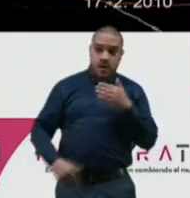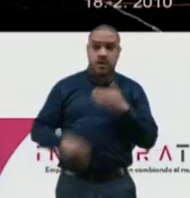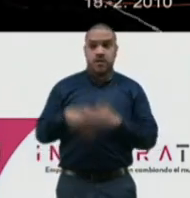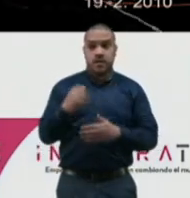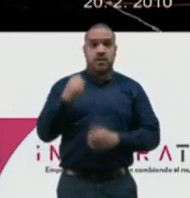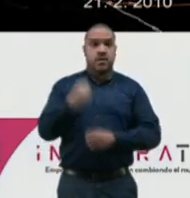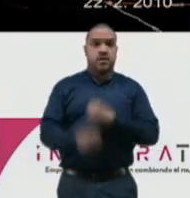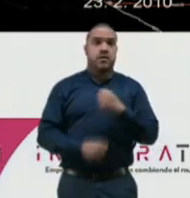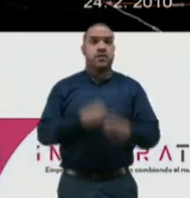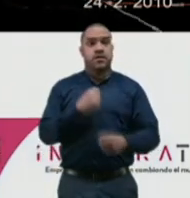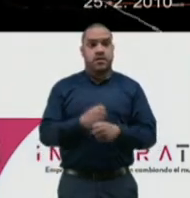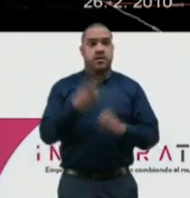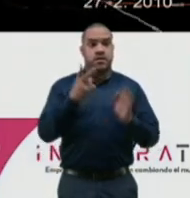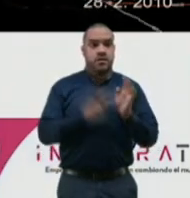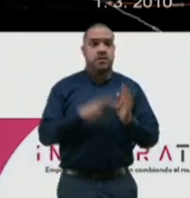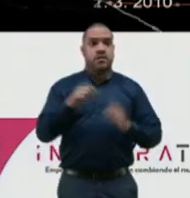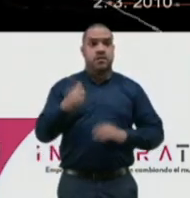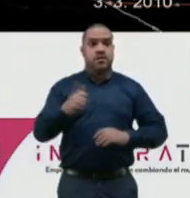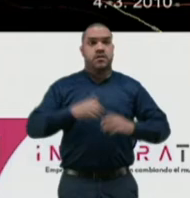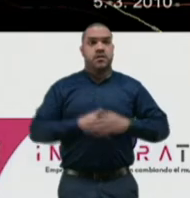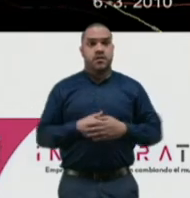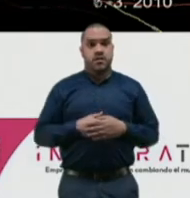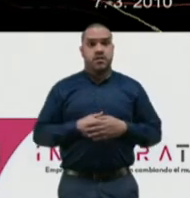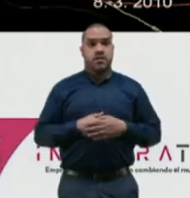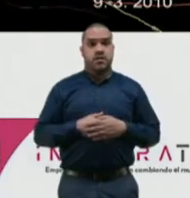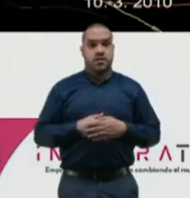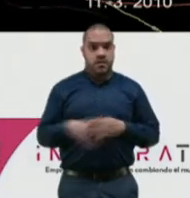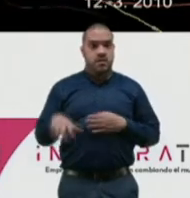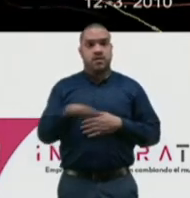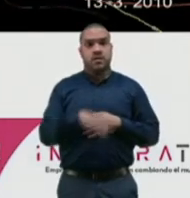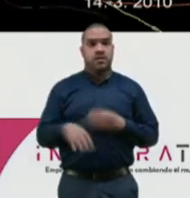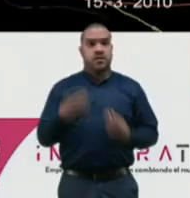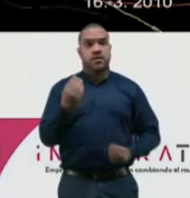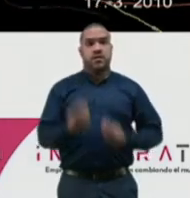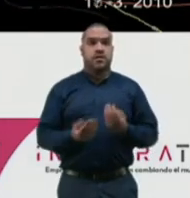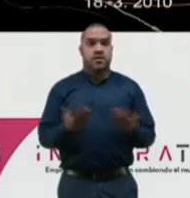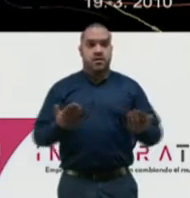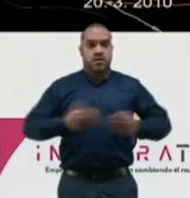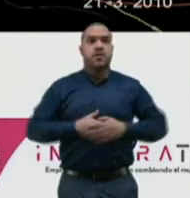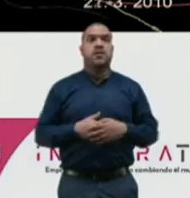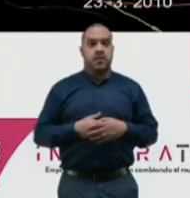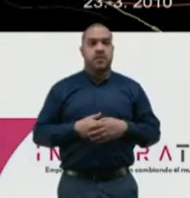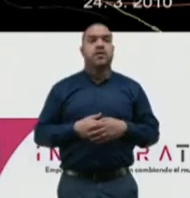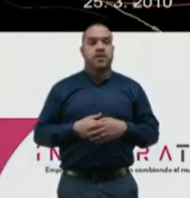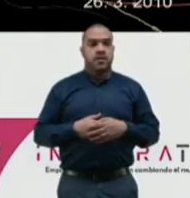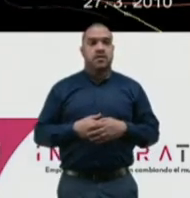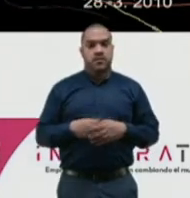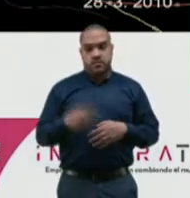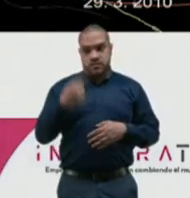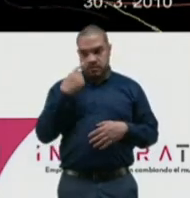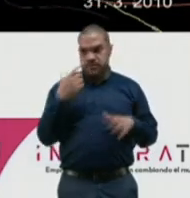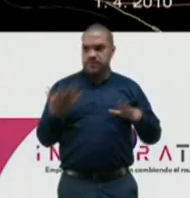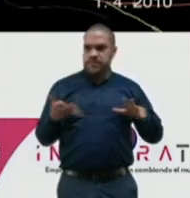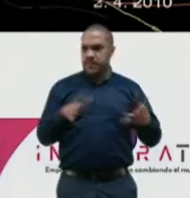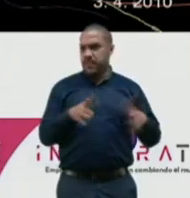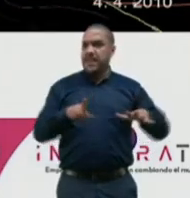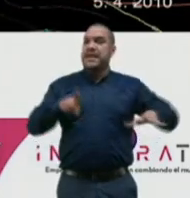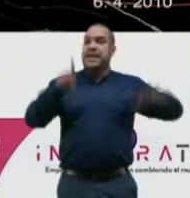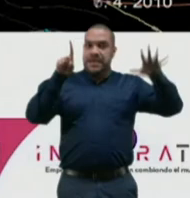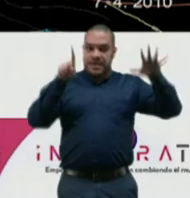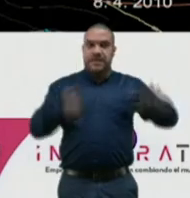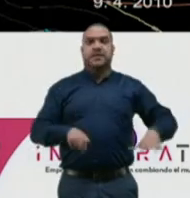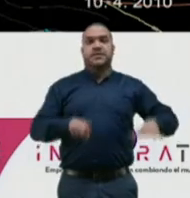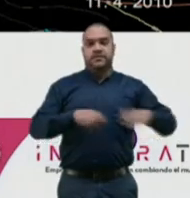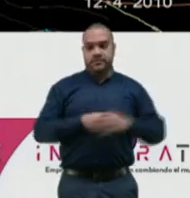globalmente. Y cuando ingresamos en el área central de Bratislava, esto tomó más o menos 6 meses para que los mapas